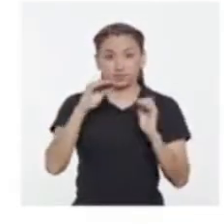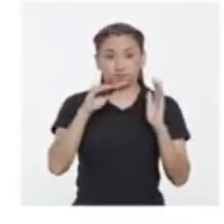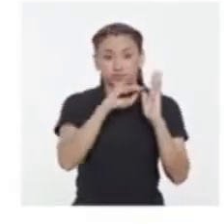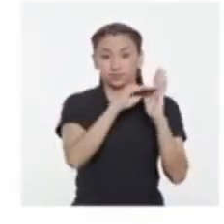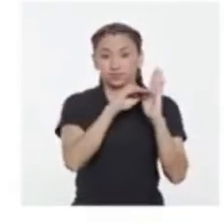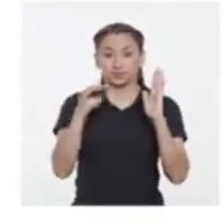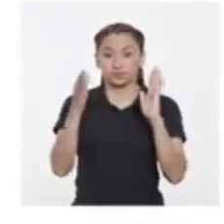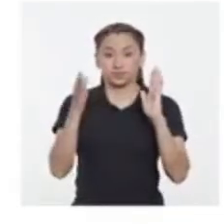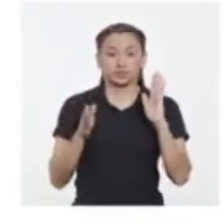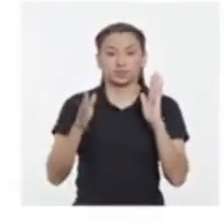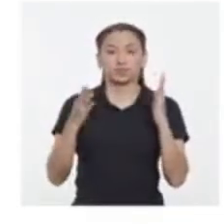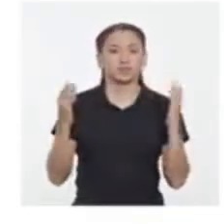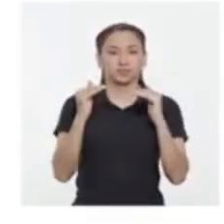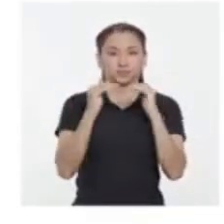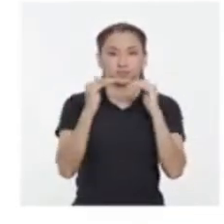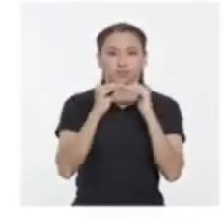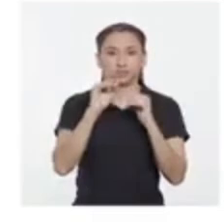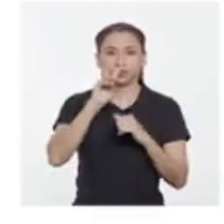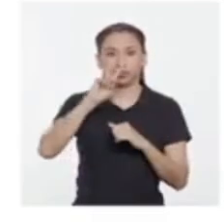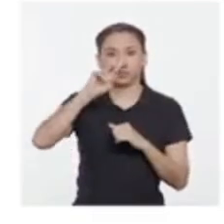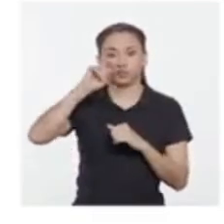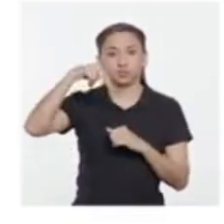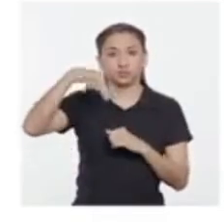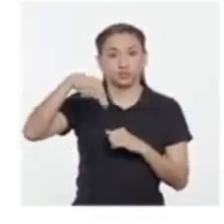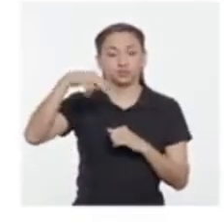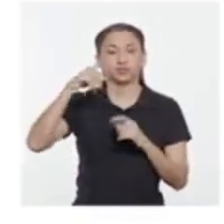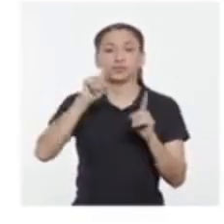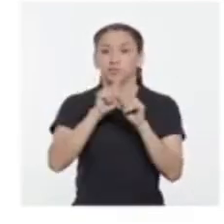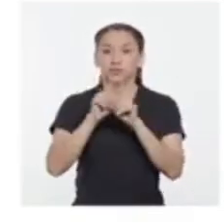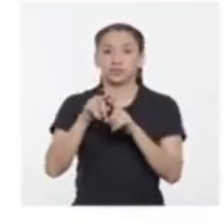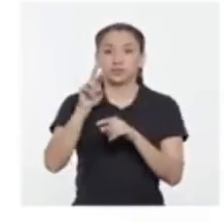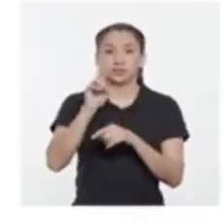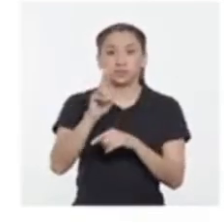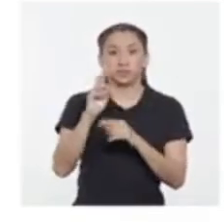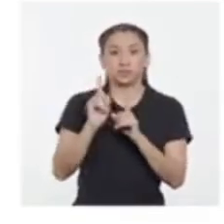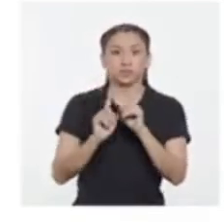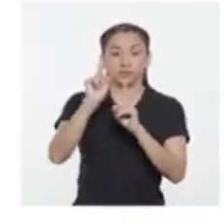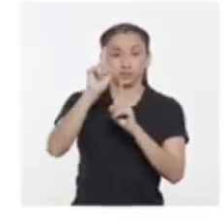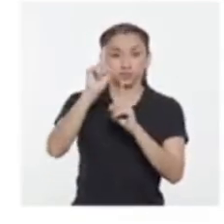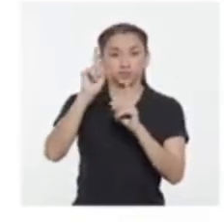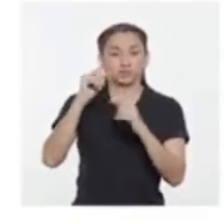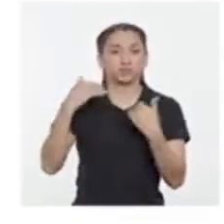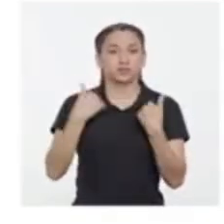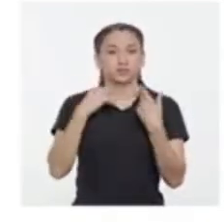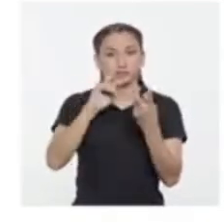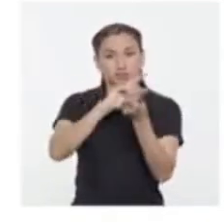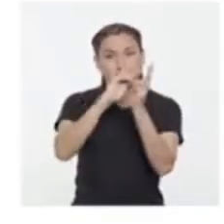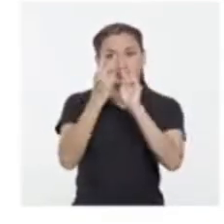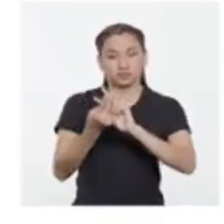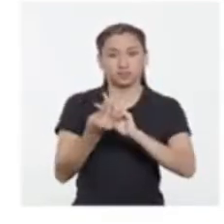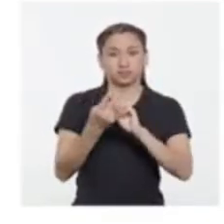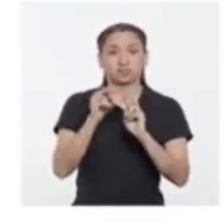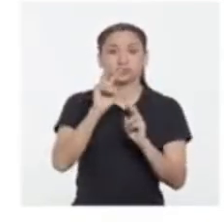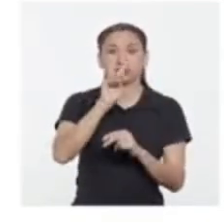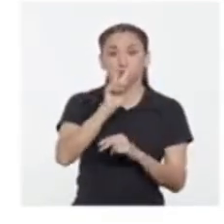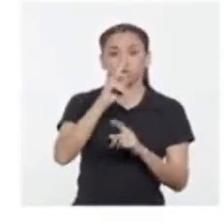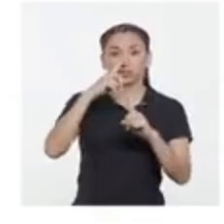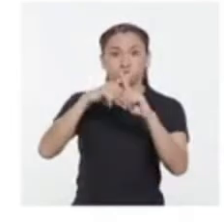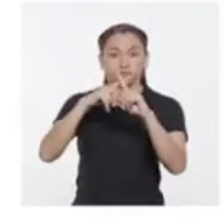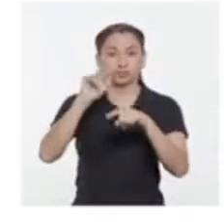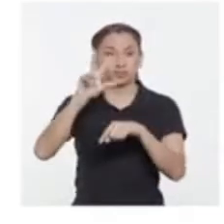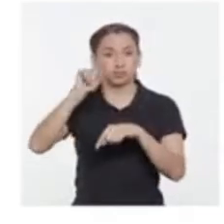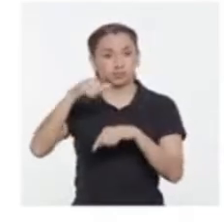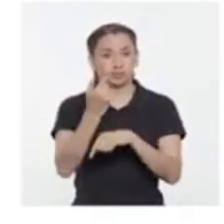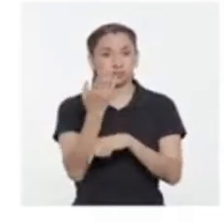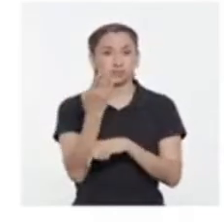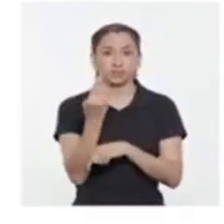área lateral del cilindro, que es igual a 2pi por radio por altura. Reemplazando tenemos un área lateral de 2